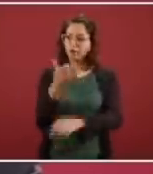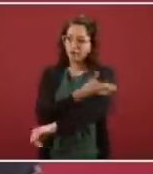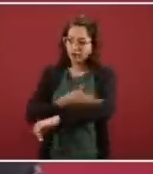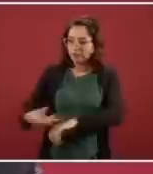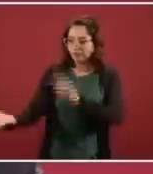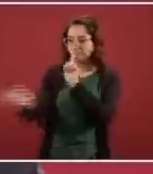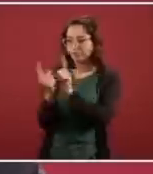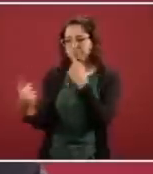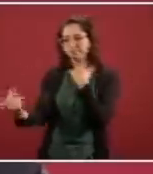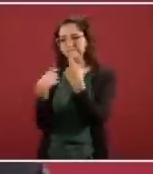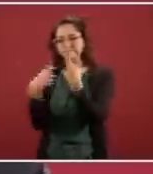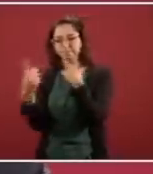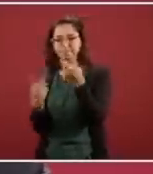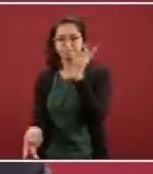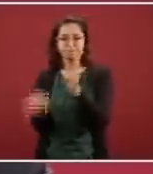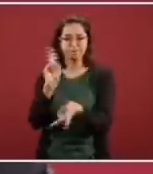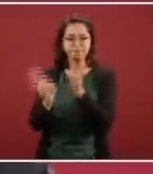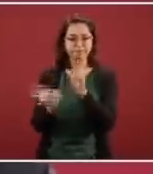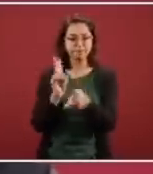de